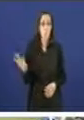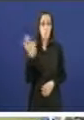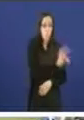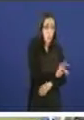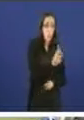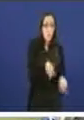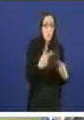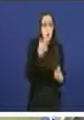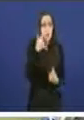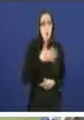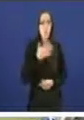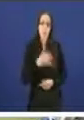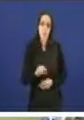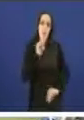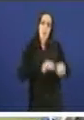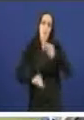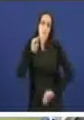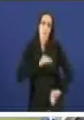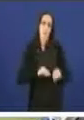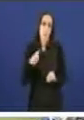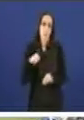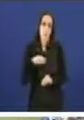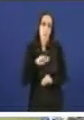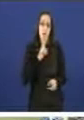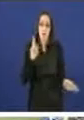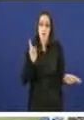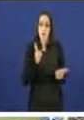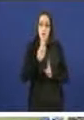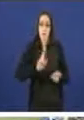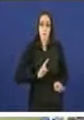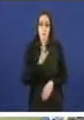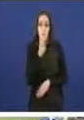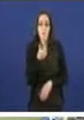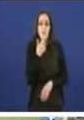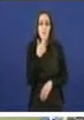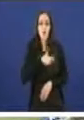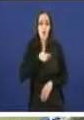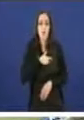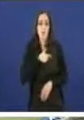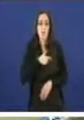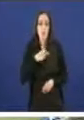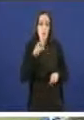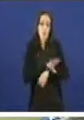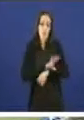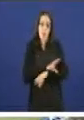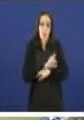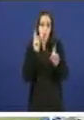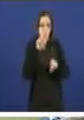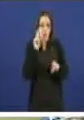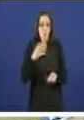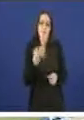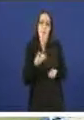posibilidade de rectificar a súa resposta e decirnos que a Consellería de Educación está efectivamente garantizando as